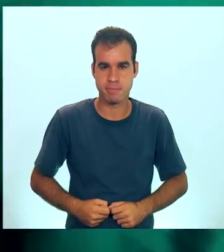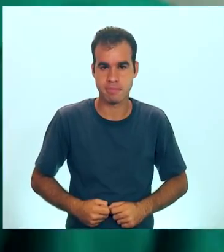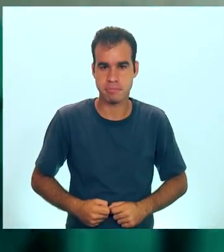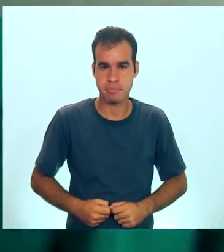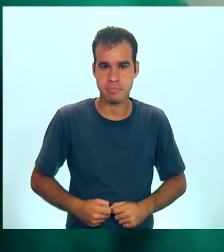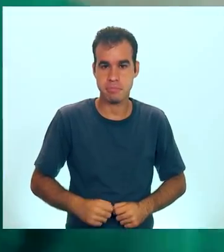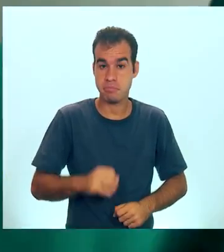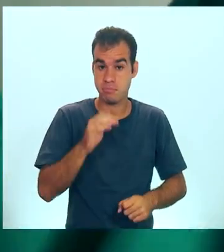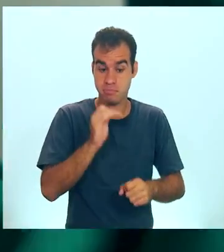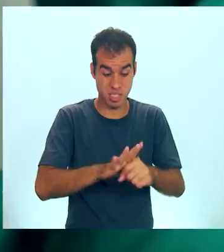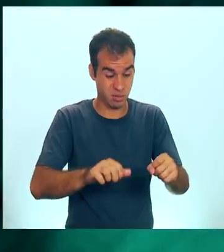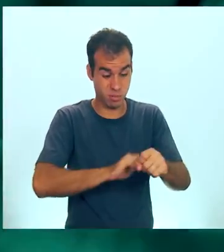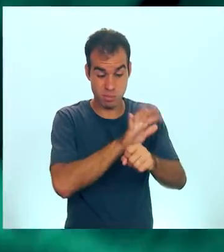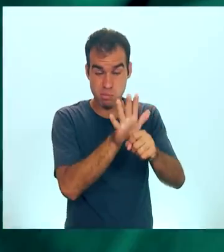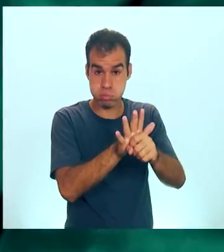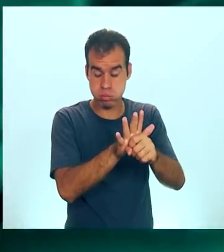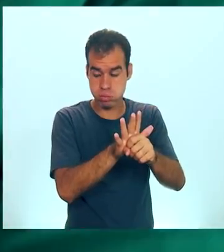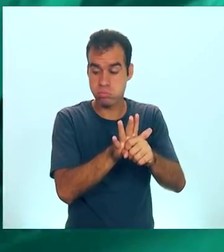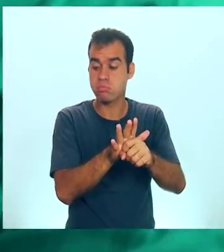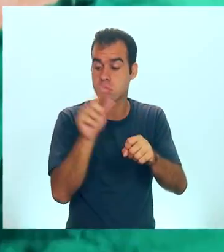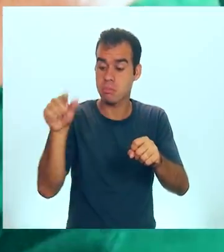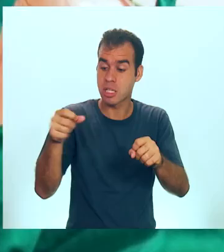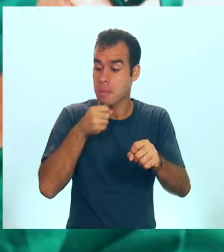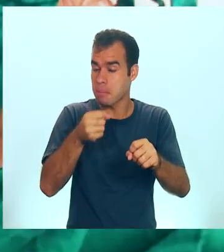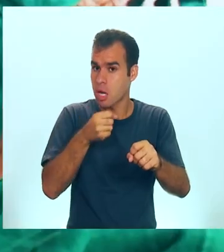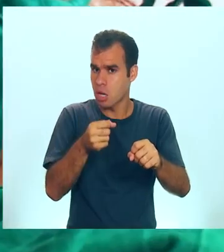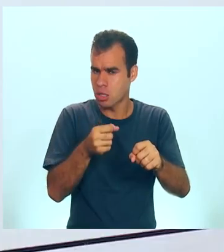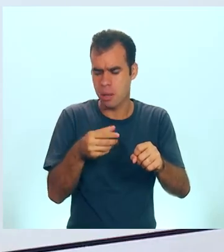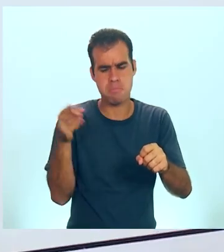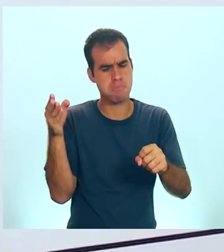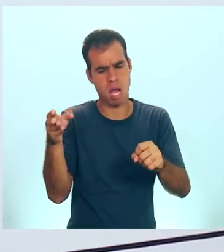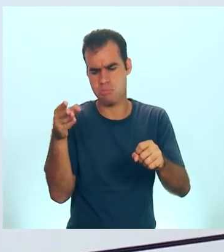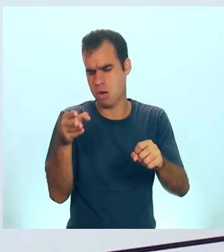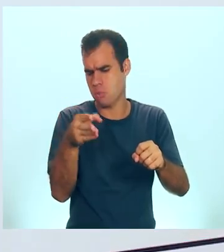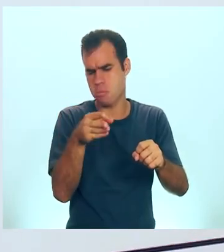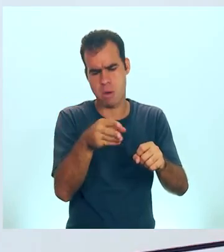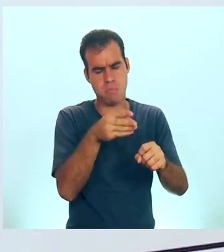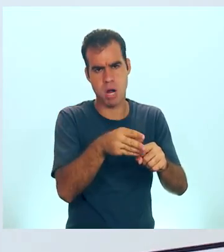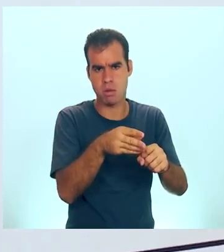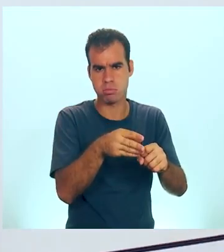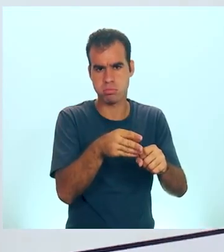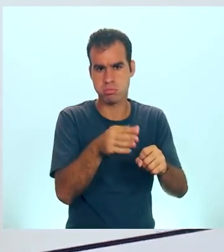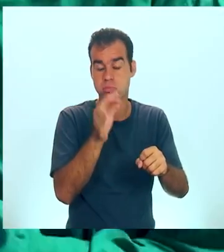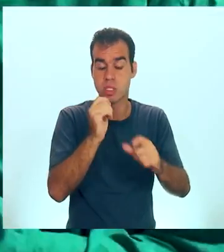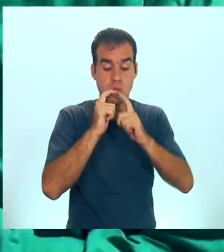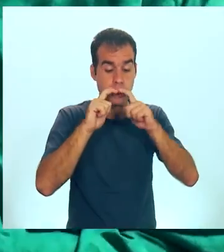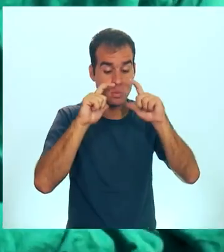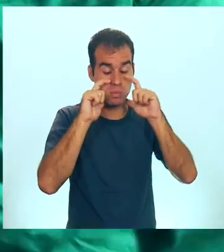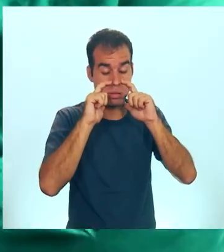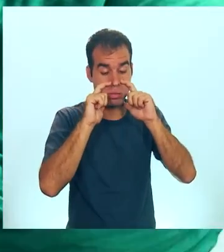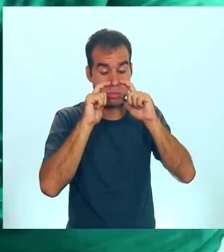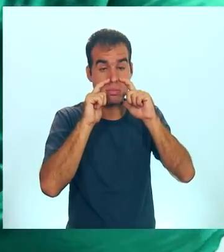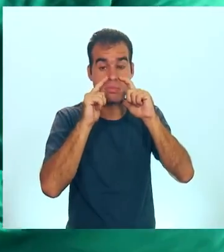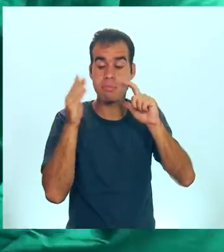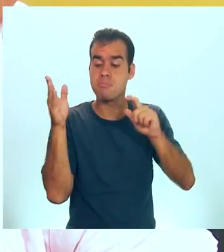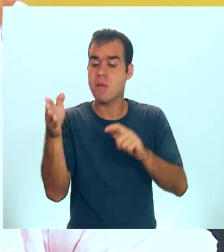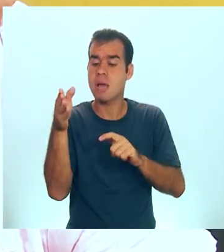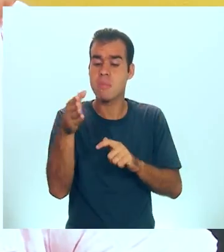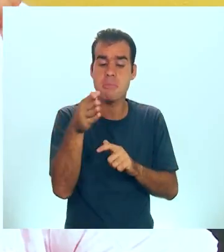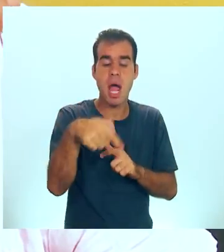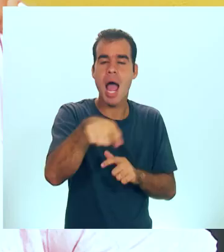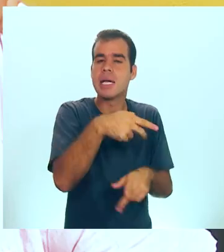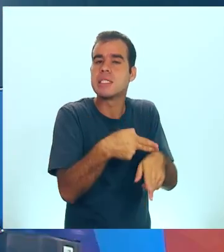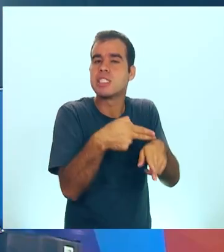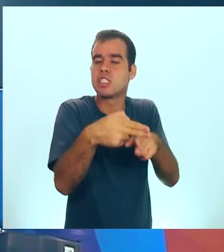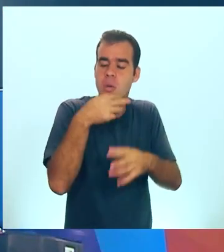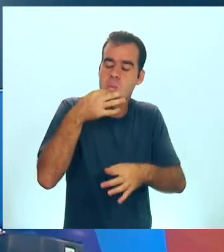Ante el nuevo coronavirus, cada uno se convirtió en un soldado en la primera línea de batalla. Se colocaron escudos y llegaron allí donde había